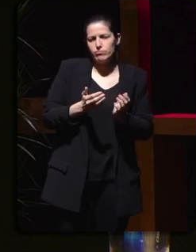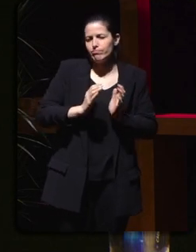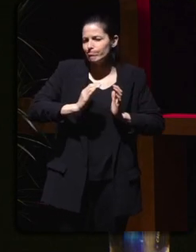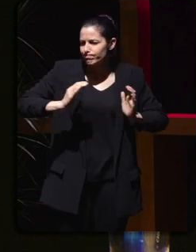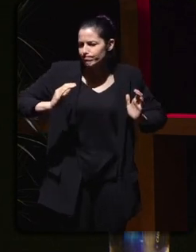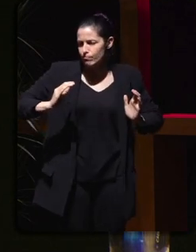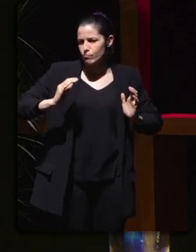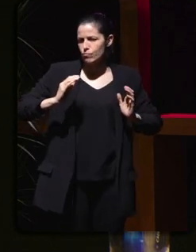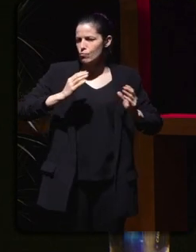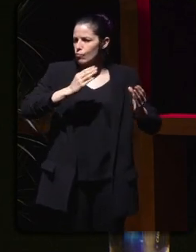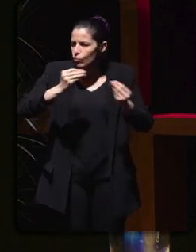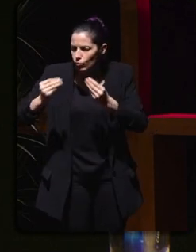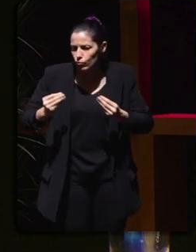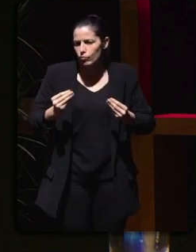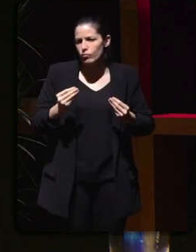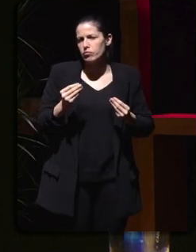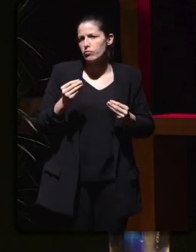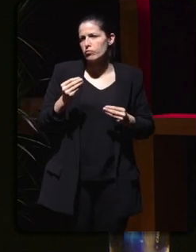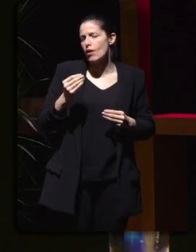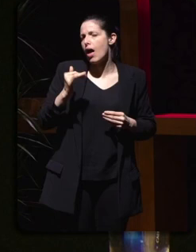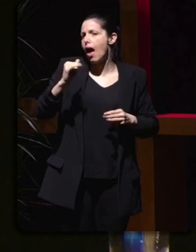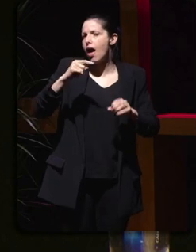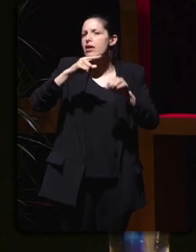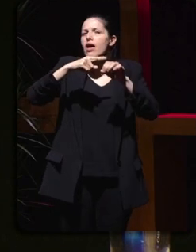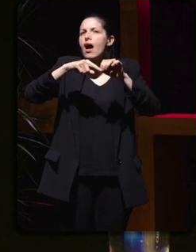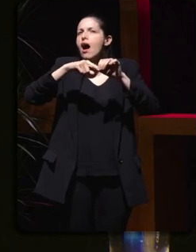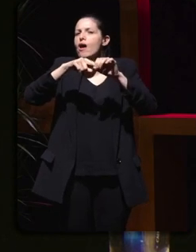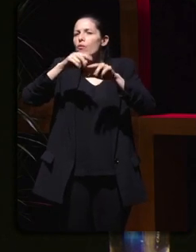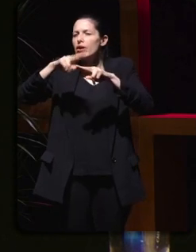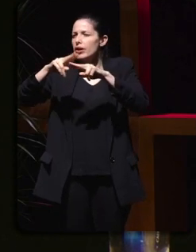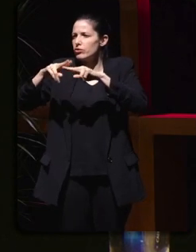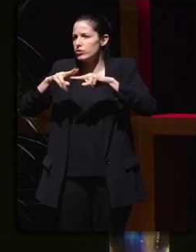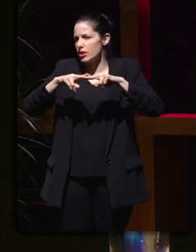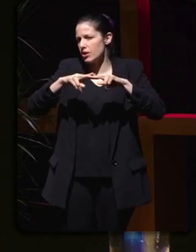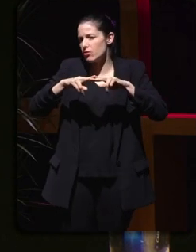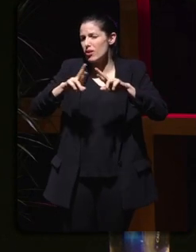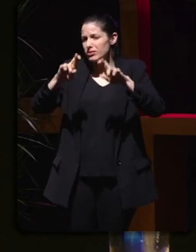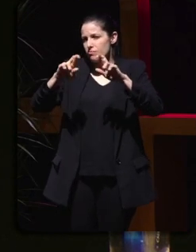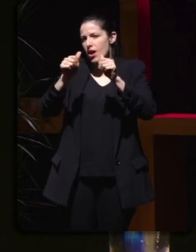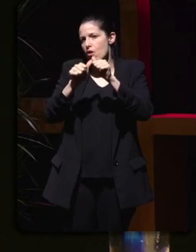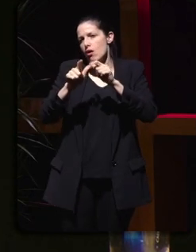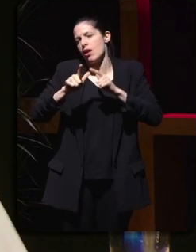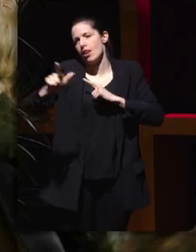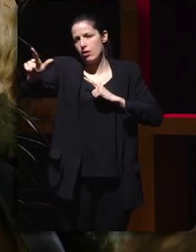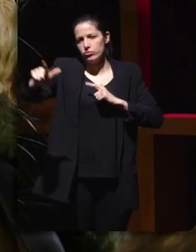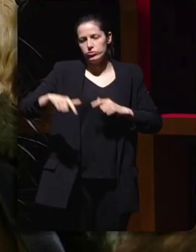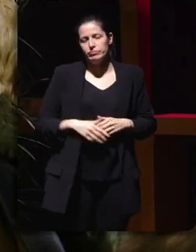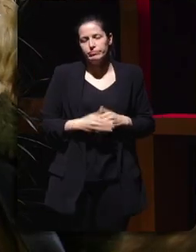y los agujeros negros Espero que se queden a partir de ahora completamente lejos Muchísimas gracias